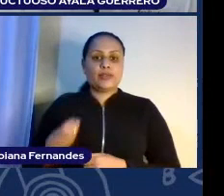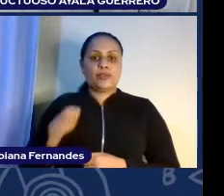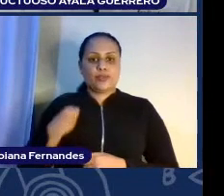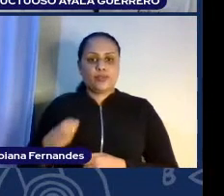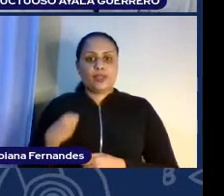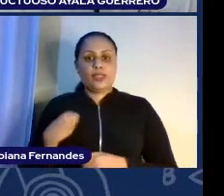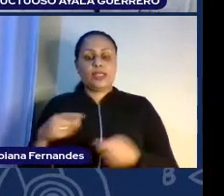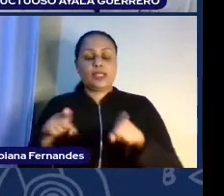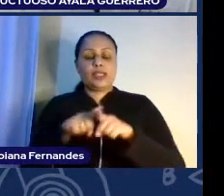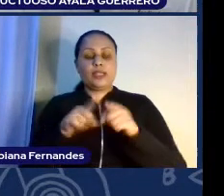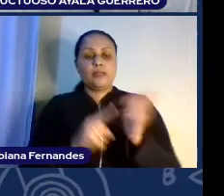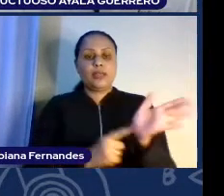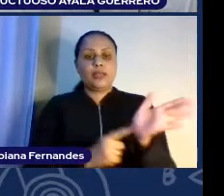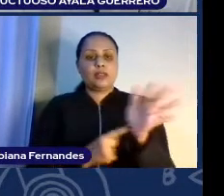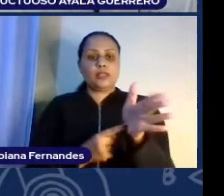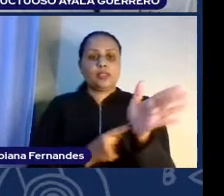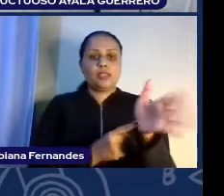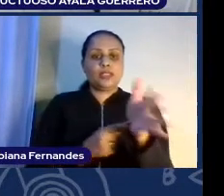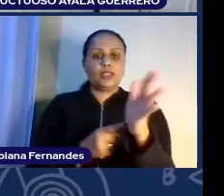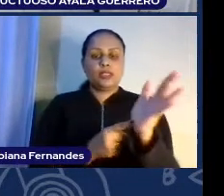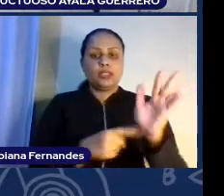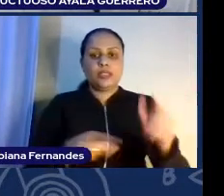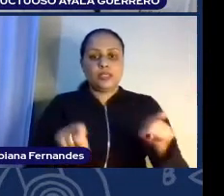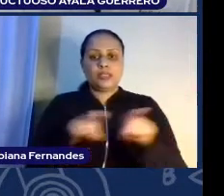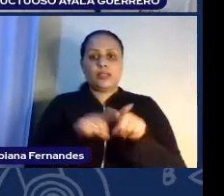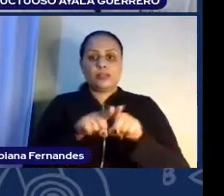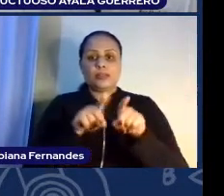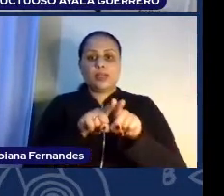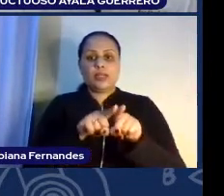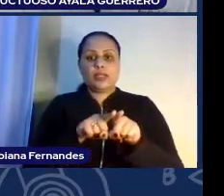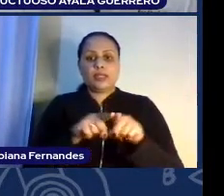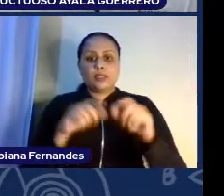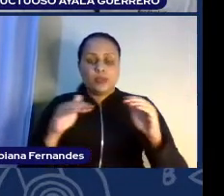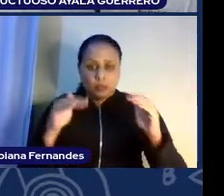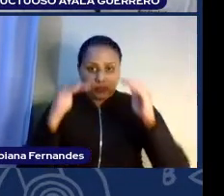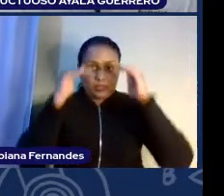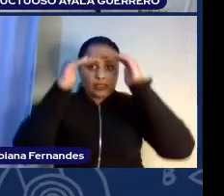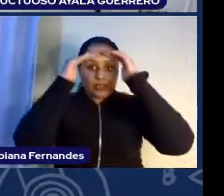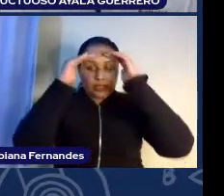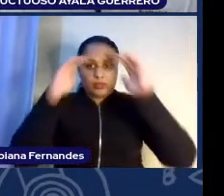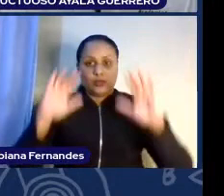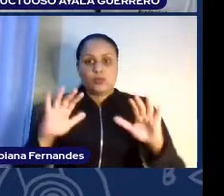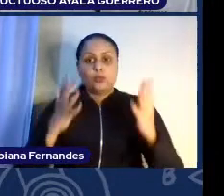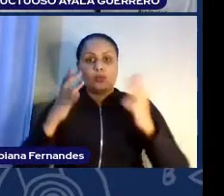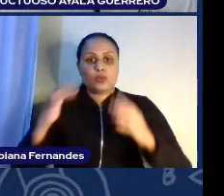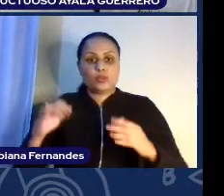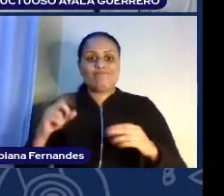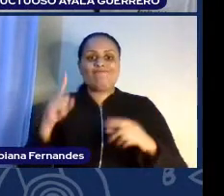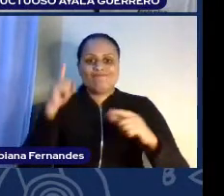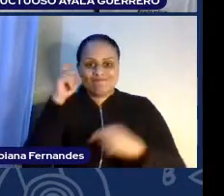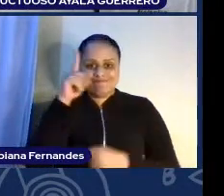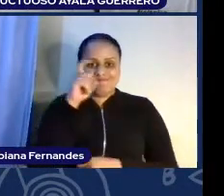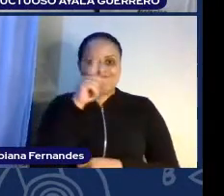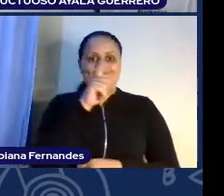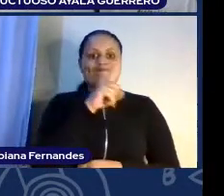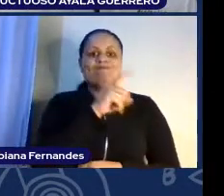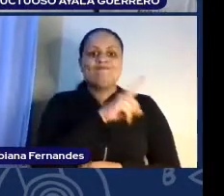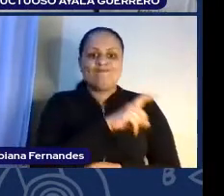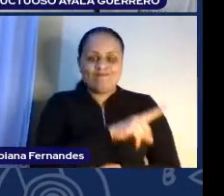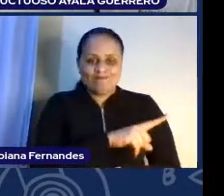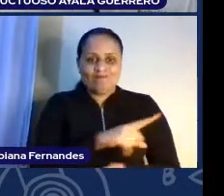neuronas o de células nerviosas. Es un evento sumamente complicado y uno